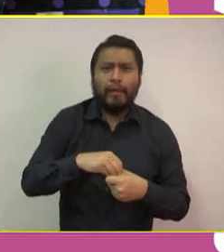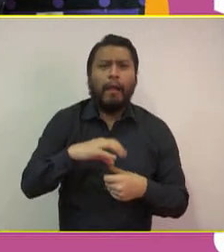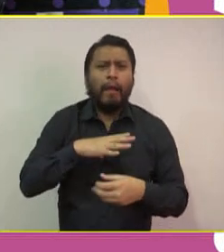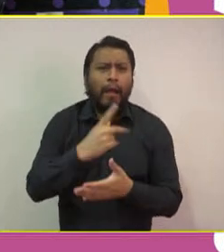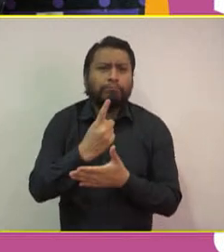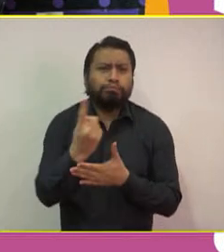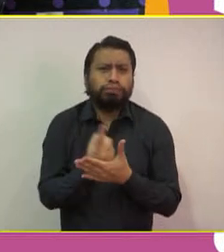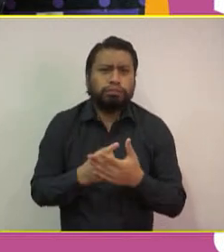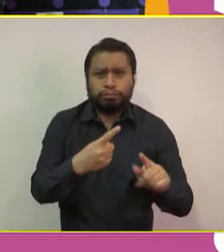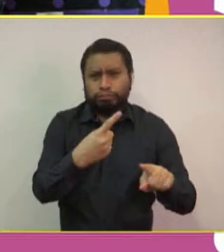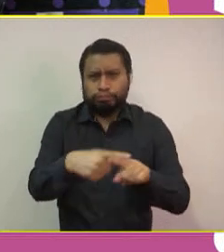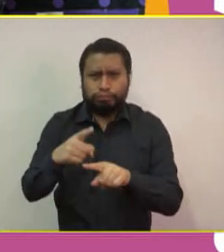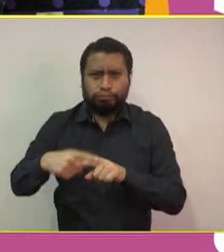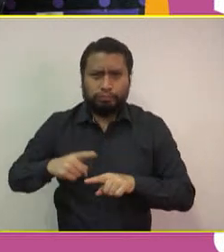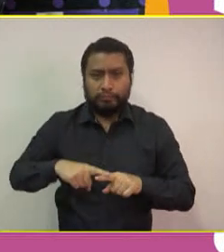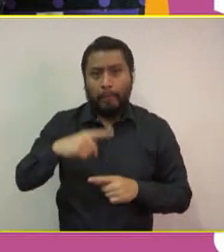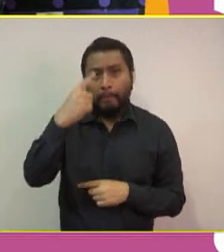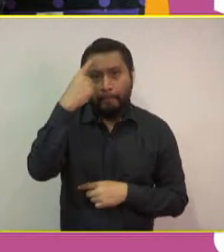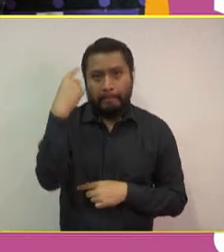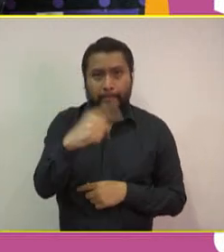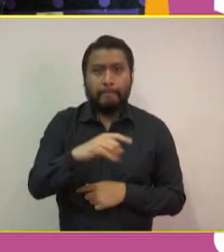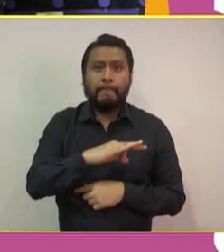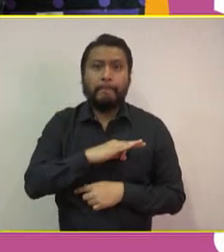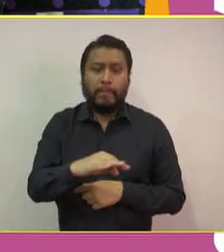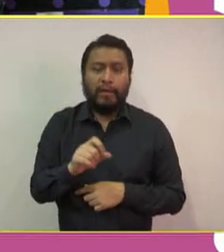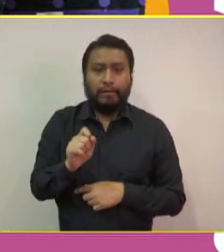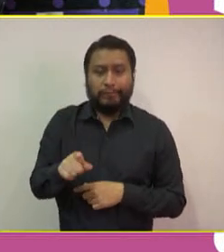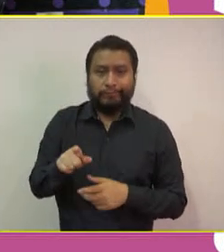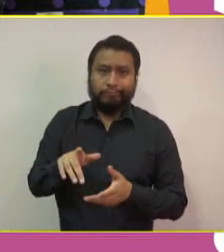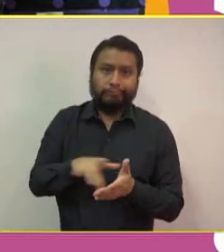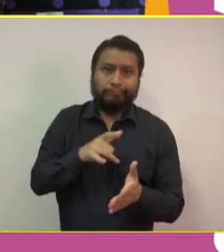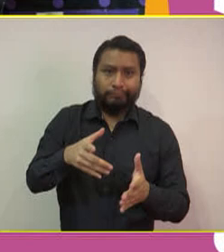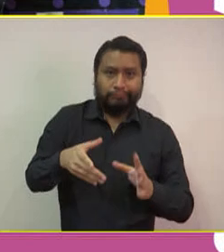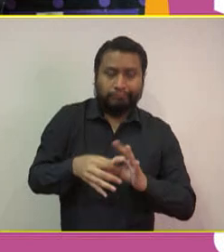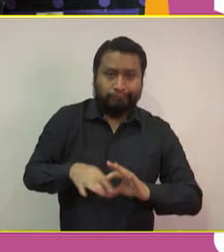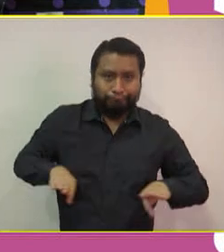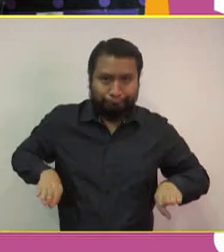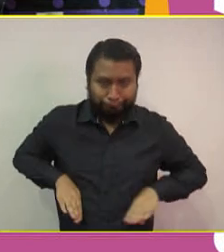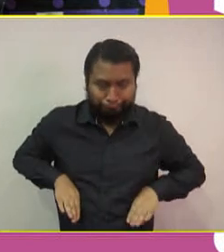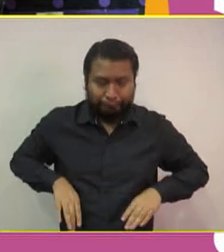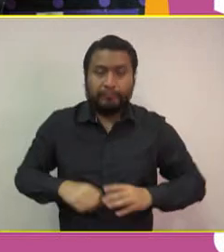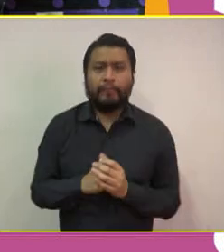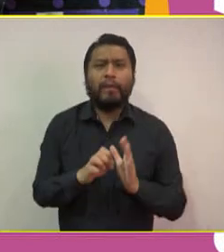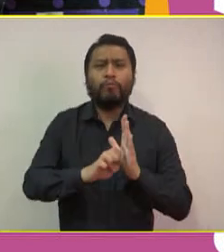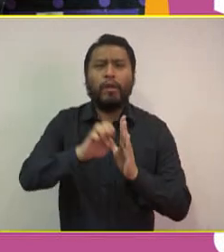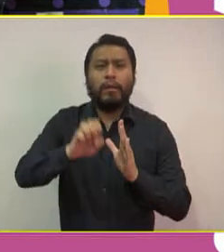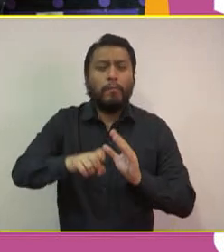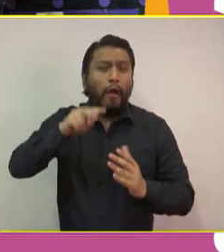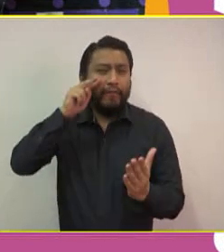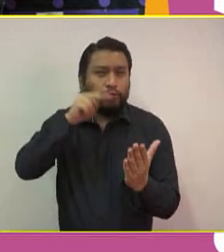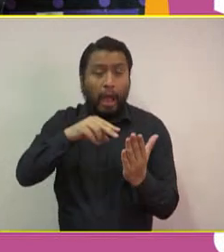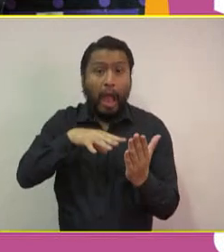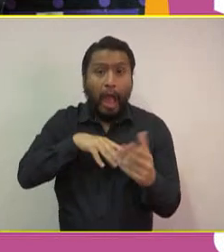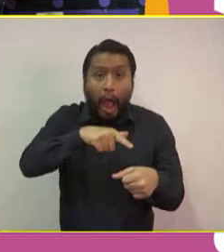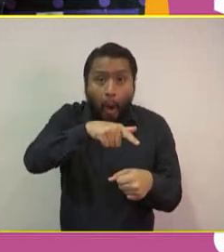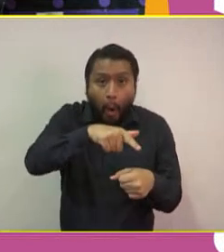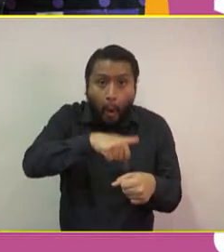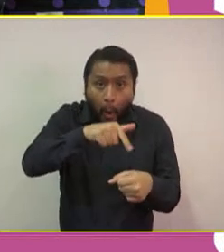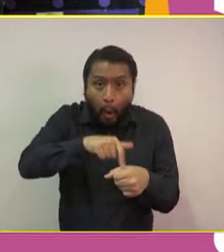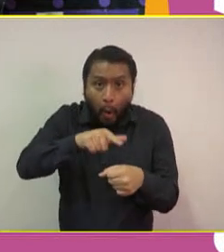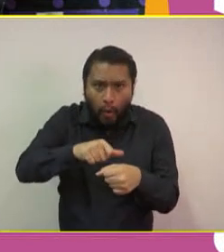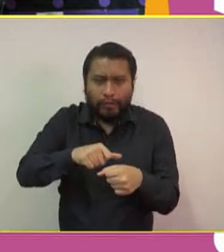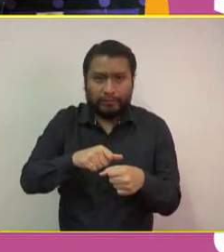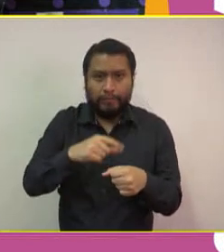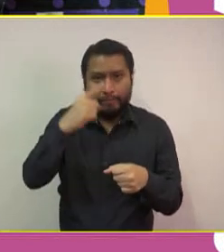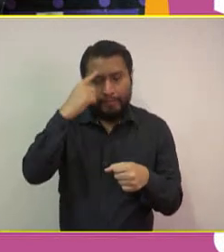que ayudan a diferenciar las diferentes zonas de este. Por ejemplo, en la parte visual tenemos colores que distinguen cada uno de los